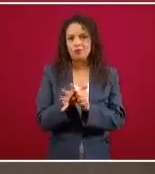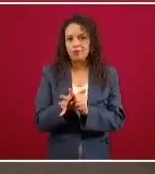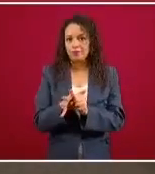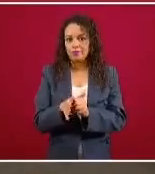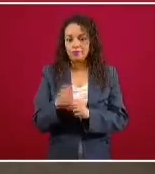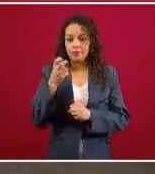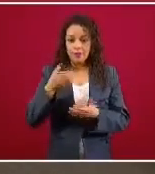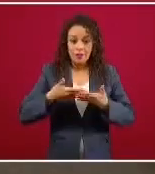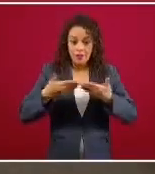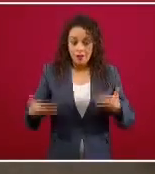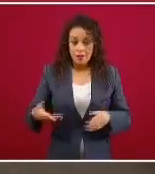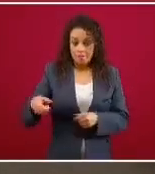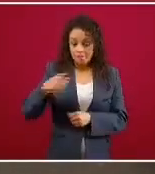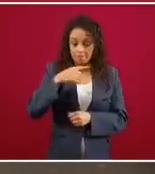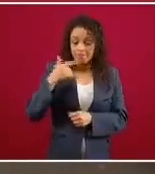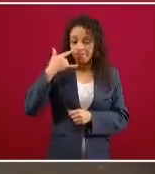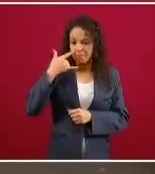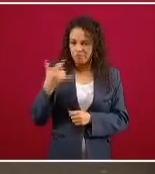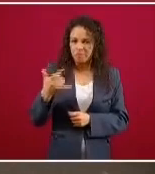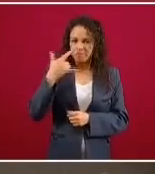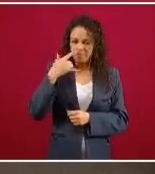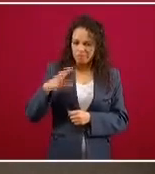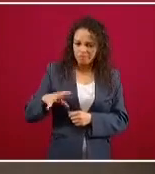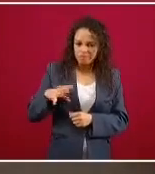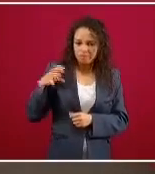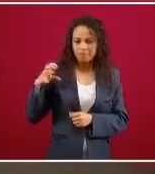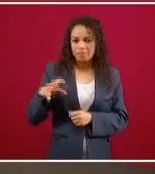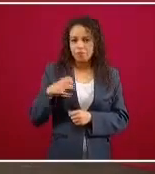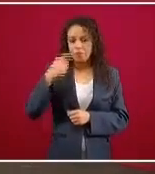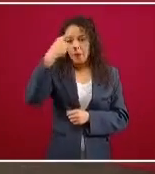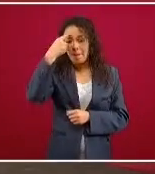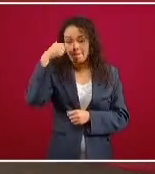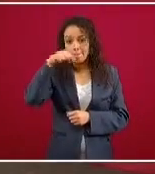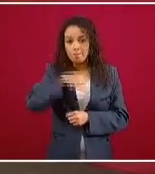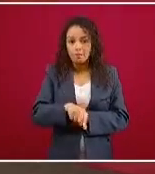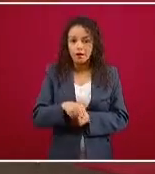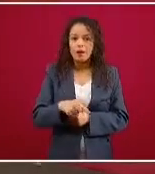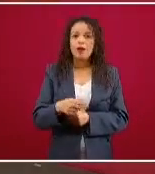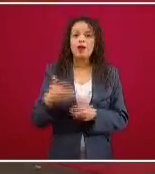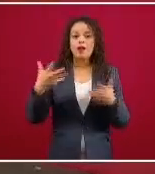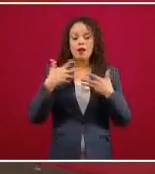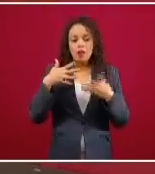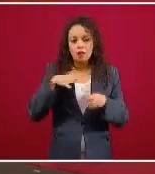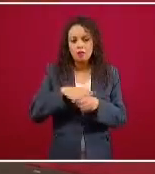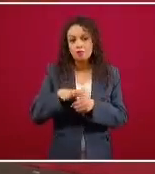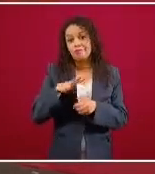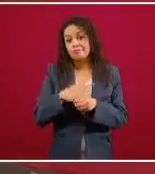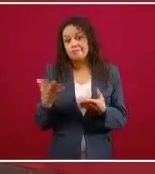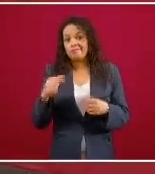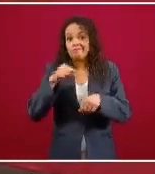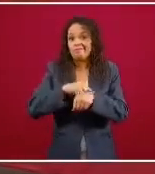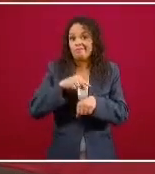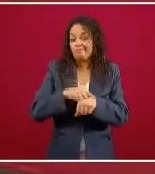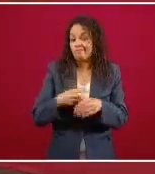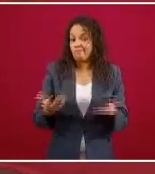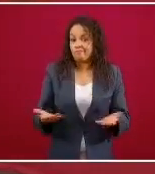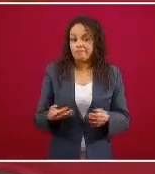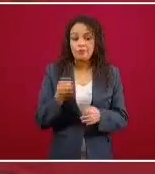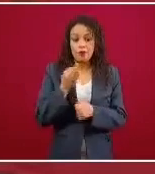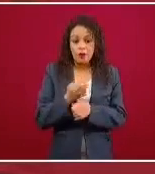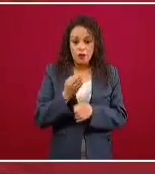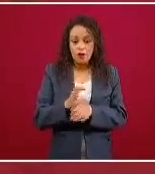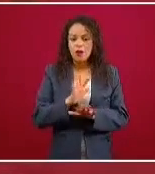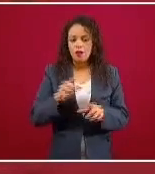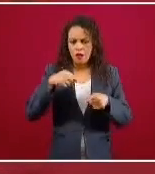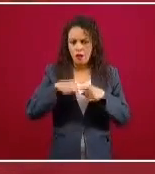esfuerzo para que no nos falten los médicos. Se ha avanzado mucho a